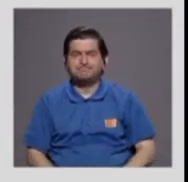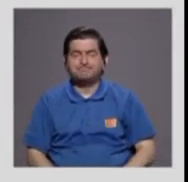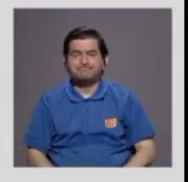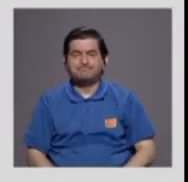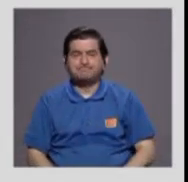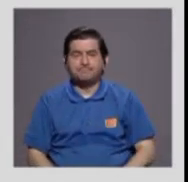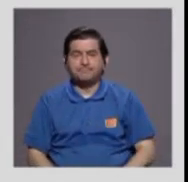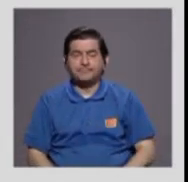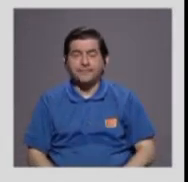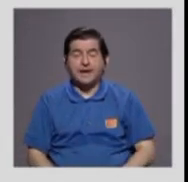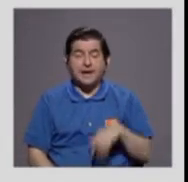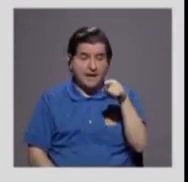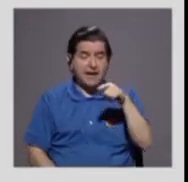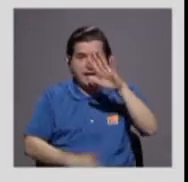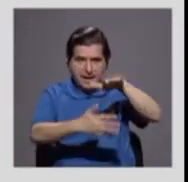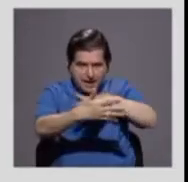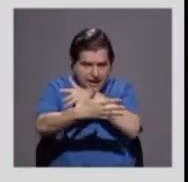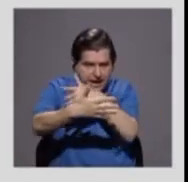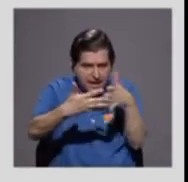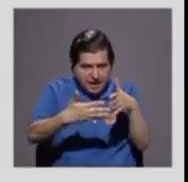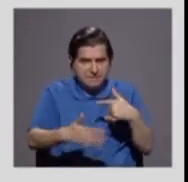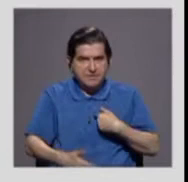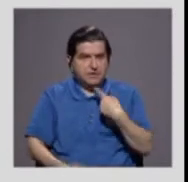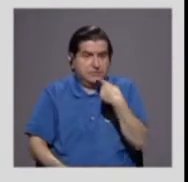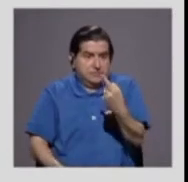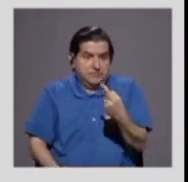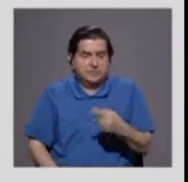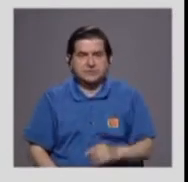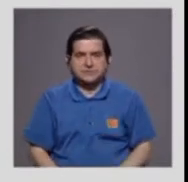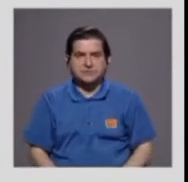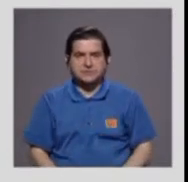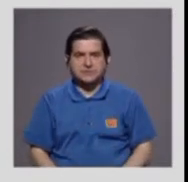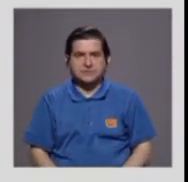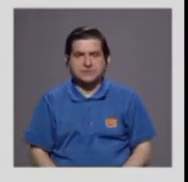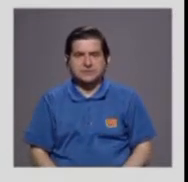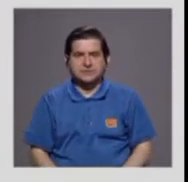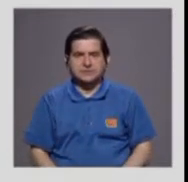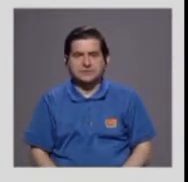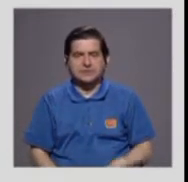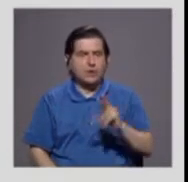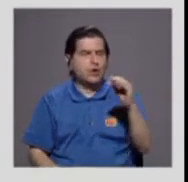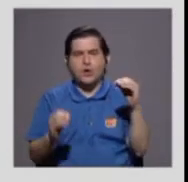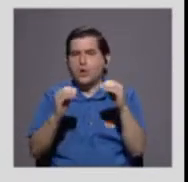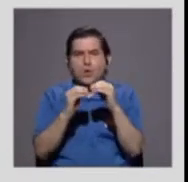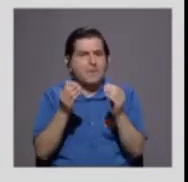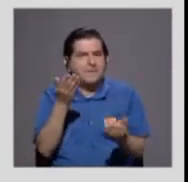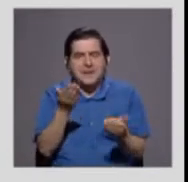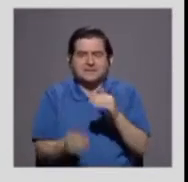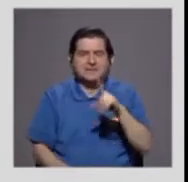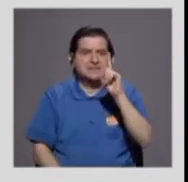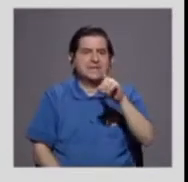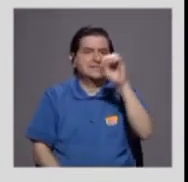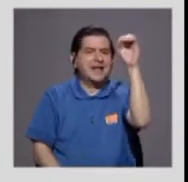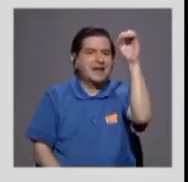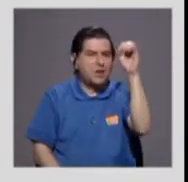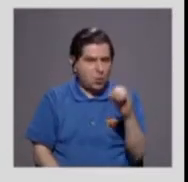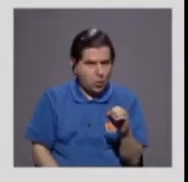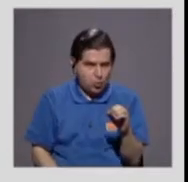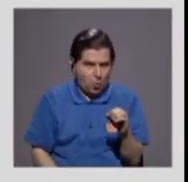basados en el gráfico, diría que no mucho más que un